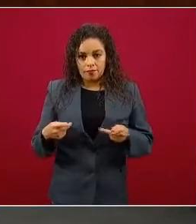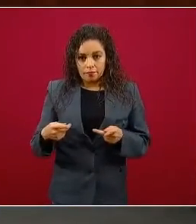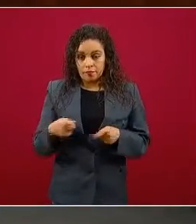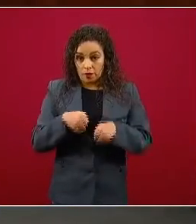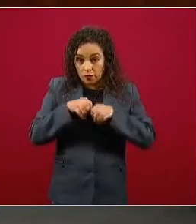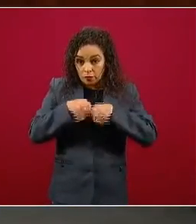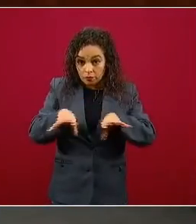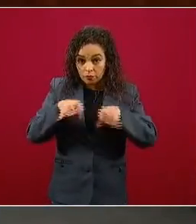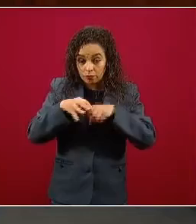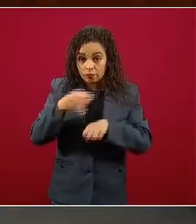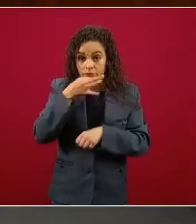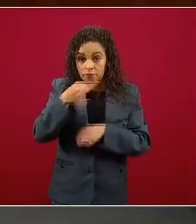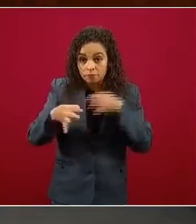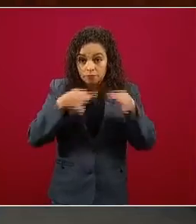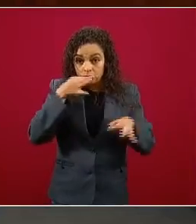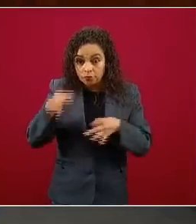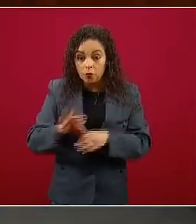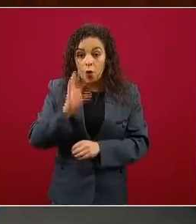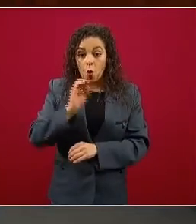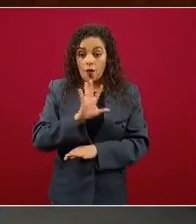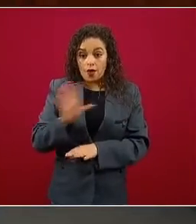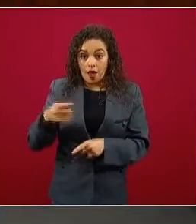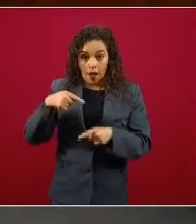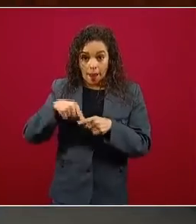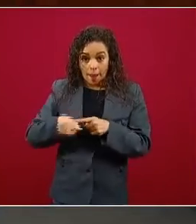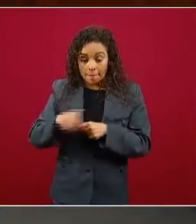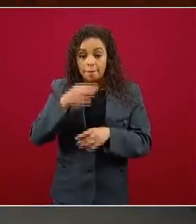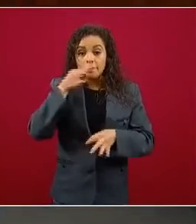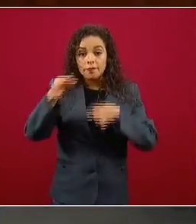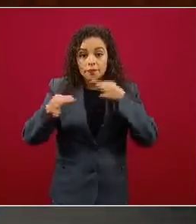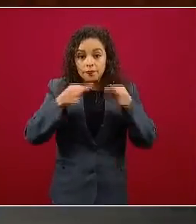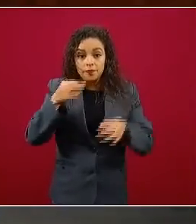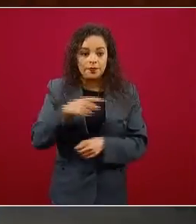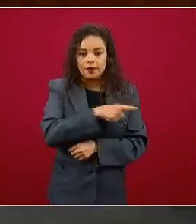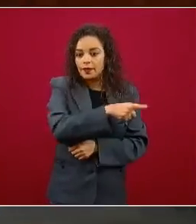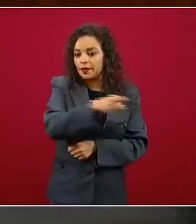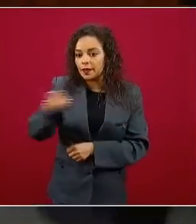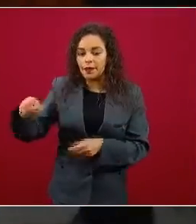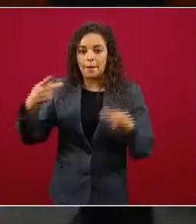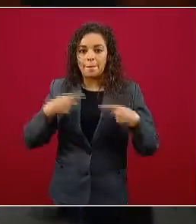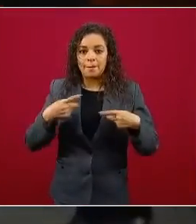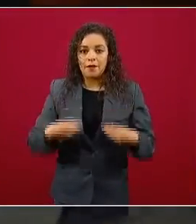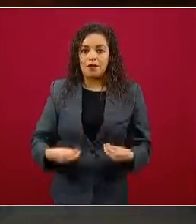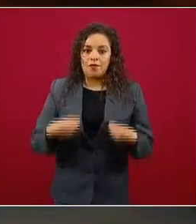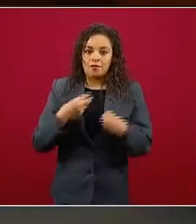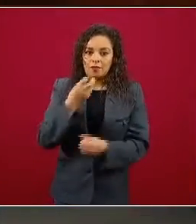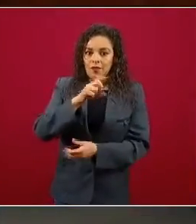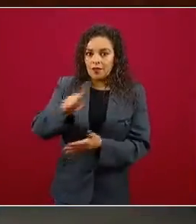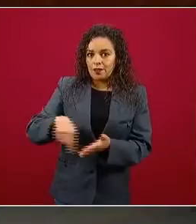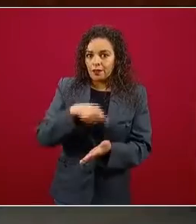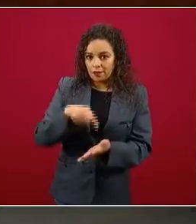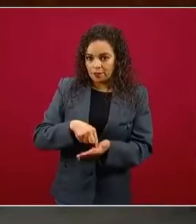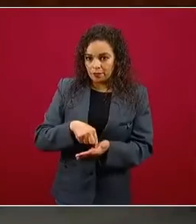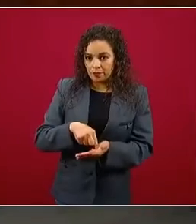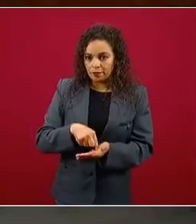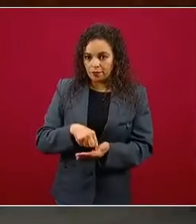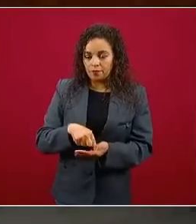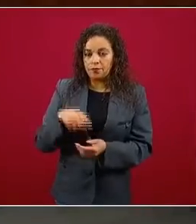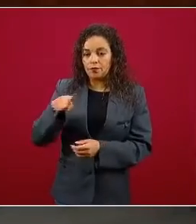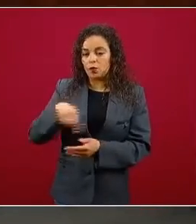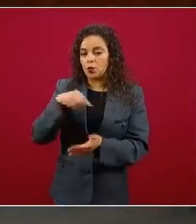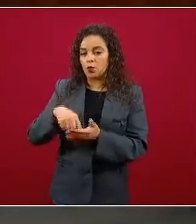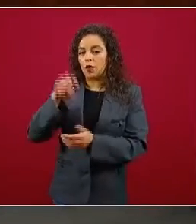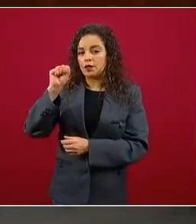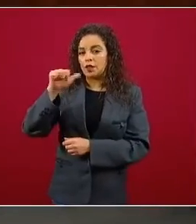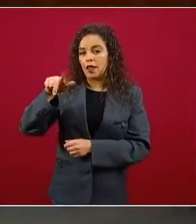campañas o si ya se empezó a hacer campañas precisamente con estas personas que viven en esas zonas. Hay un vado que se llama el de Santa Rosa,